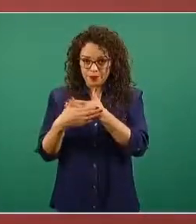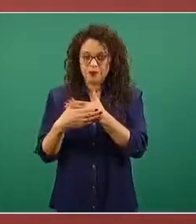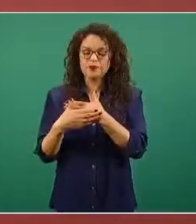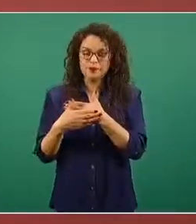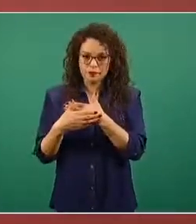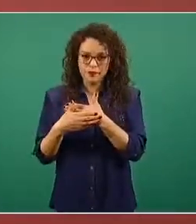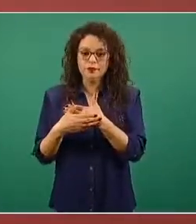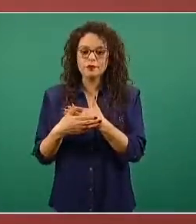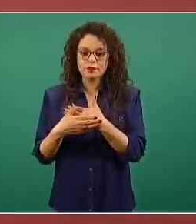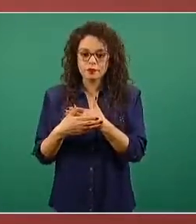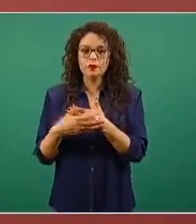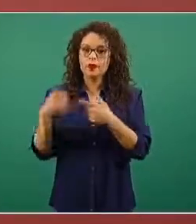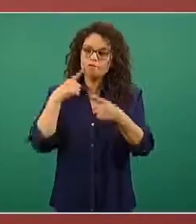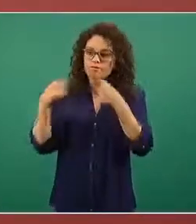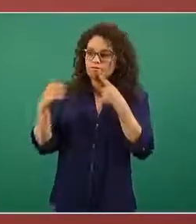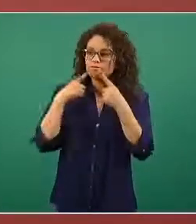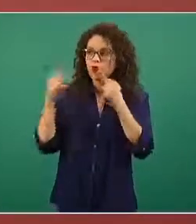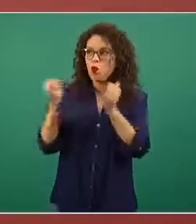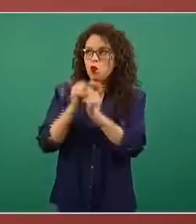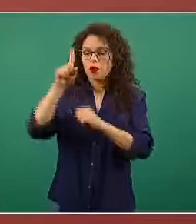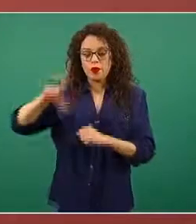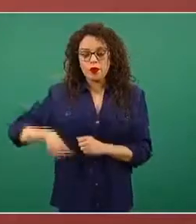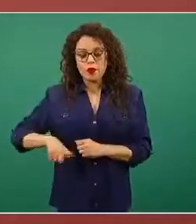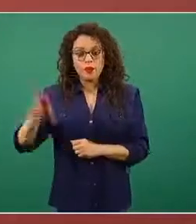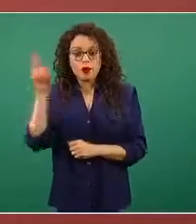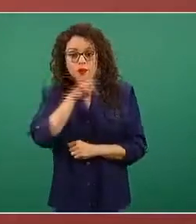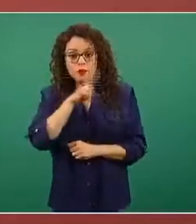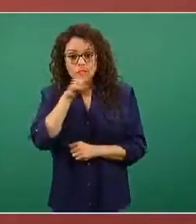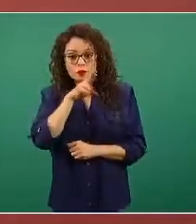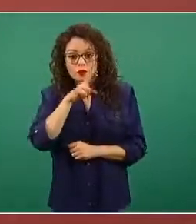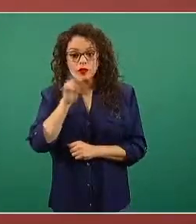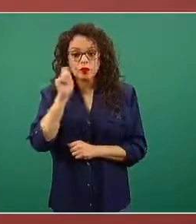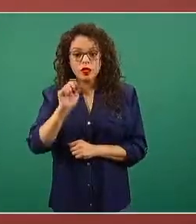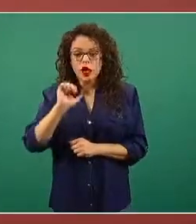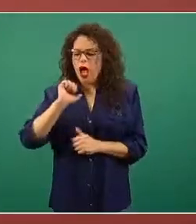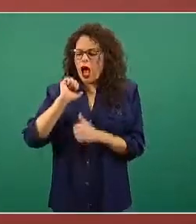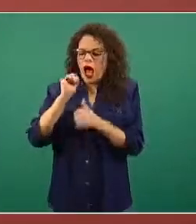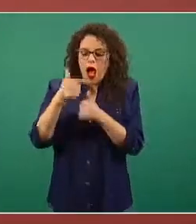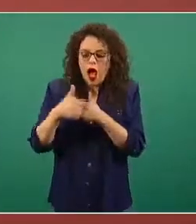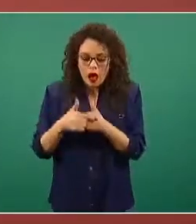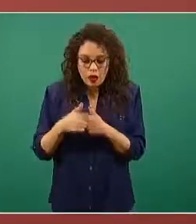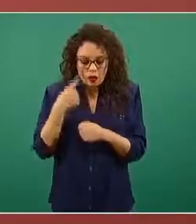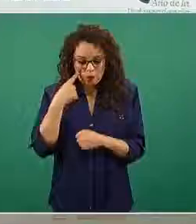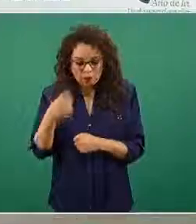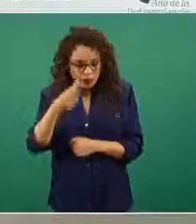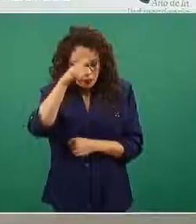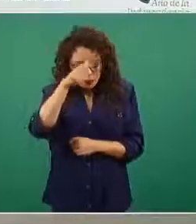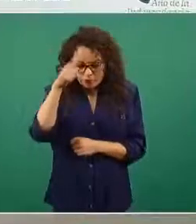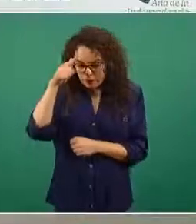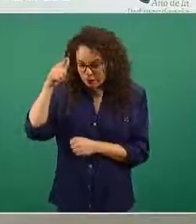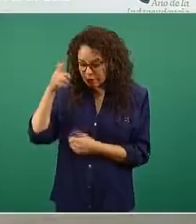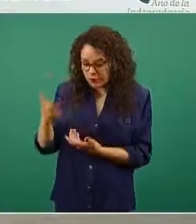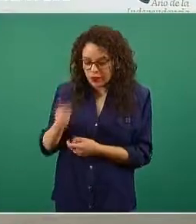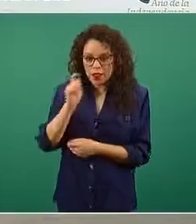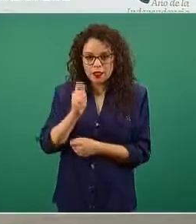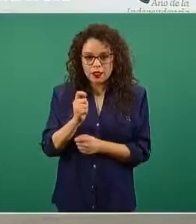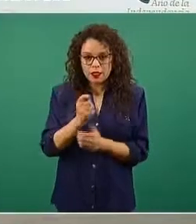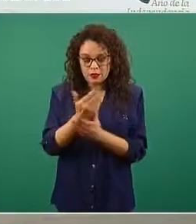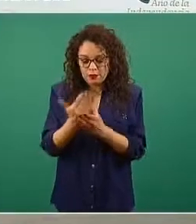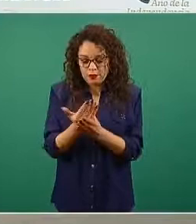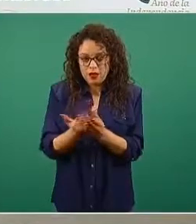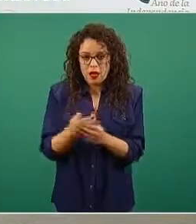conversaciones con el gobierno ruso es para que determine cualquier detallito que pudiera haber en la ficha